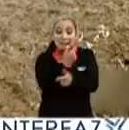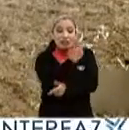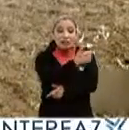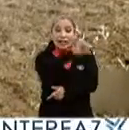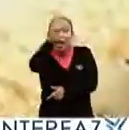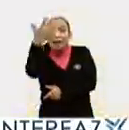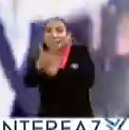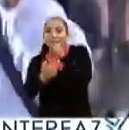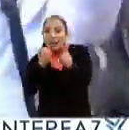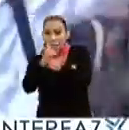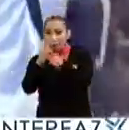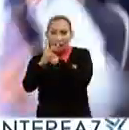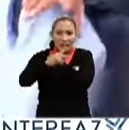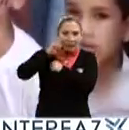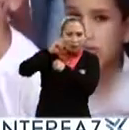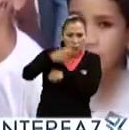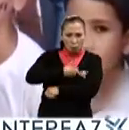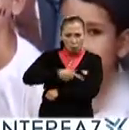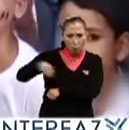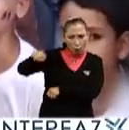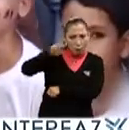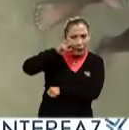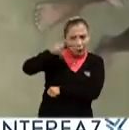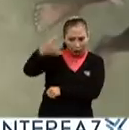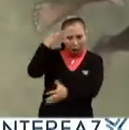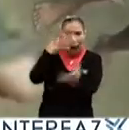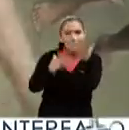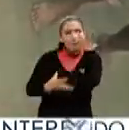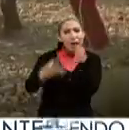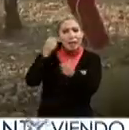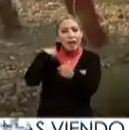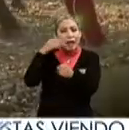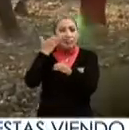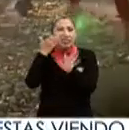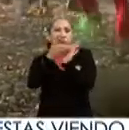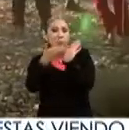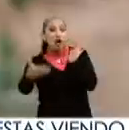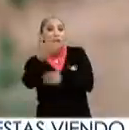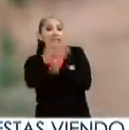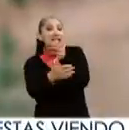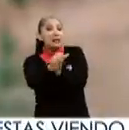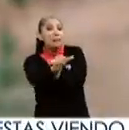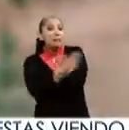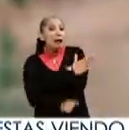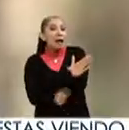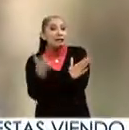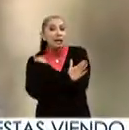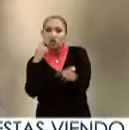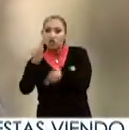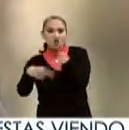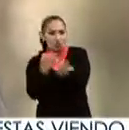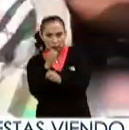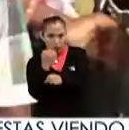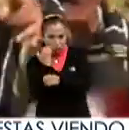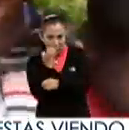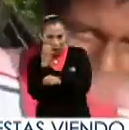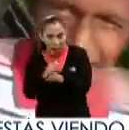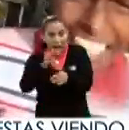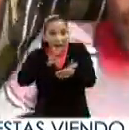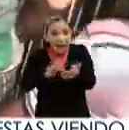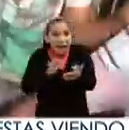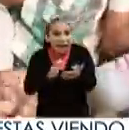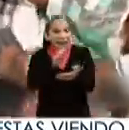a 10 años en países en desarrollo aprender en un periodo de 15 meses y sin asistencia a